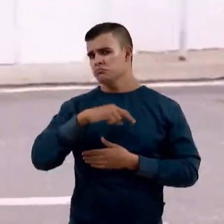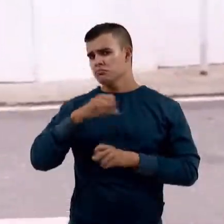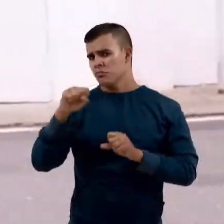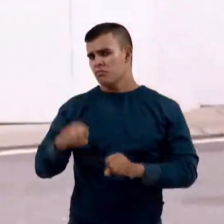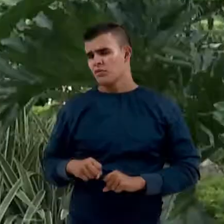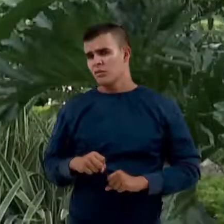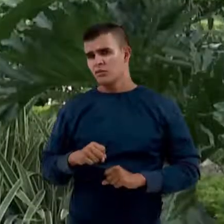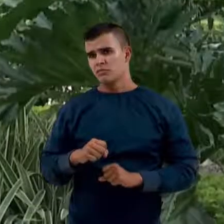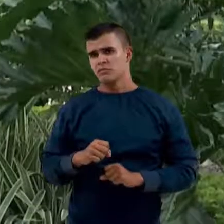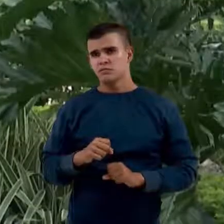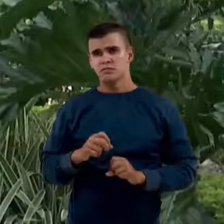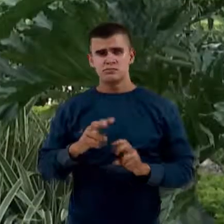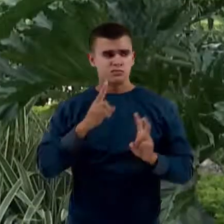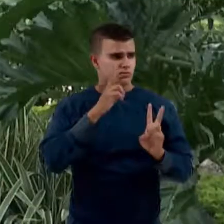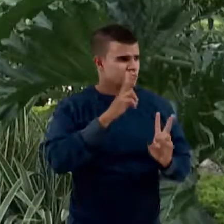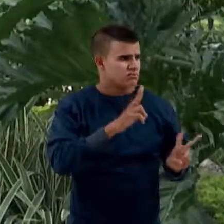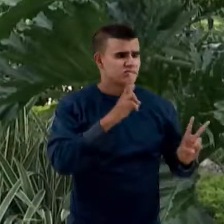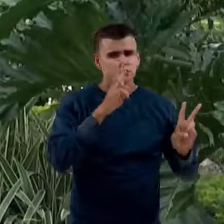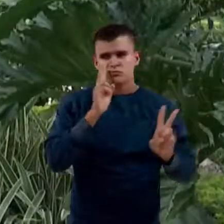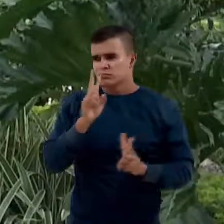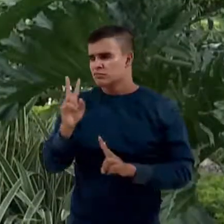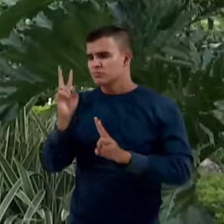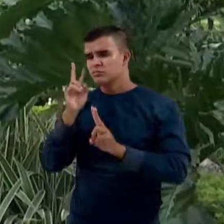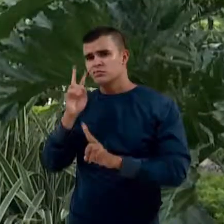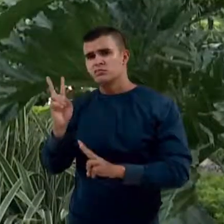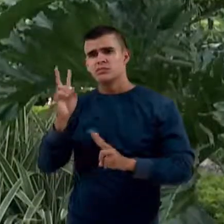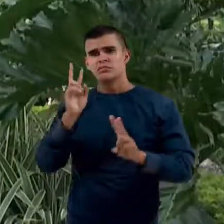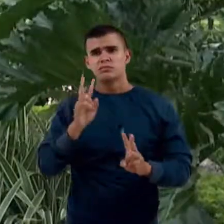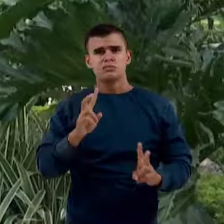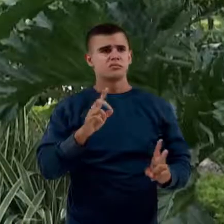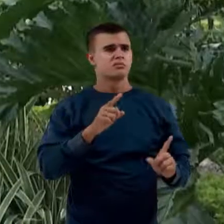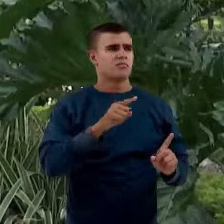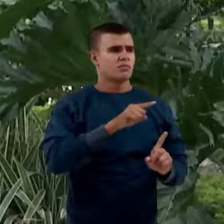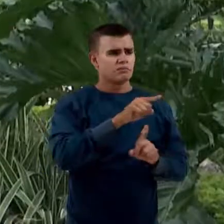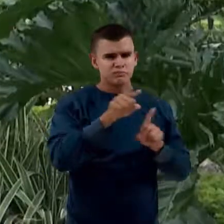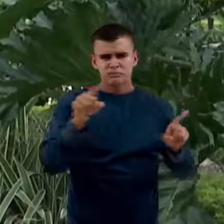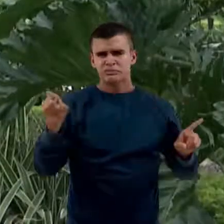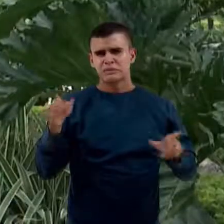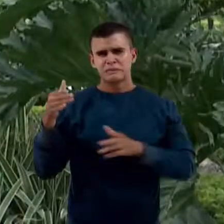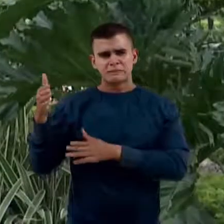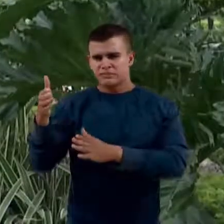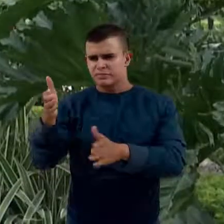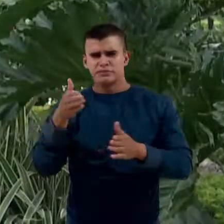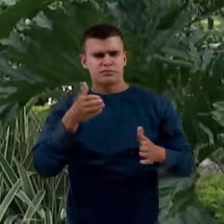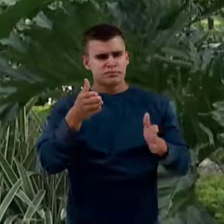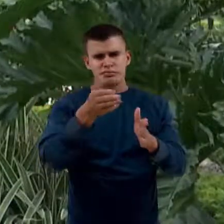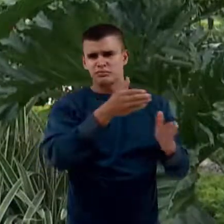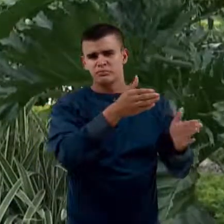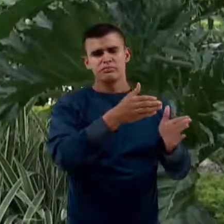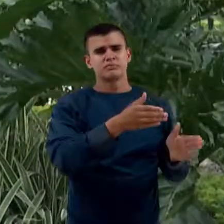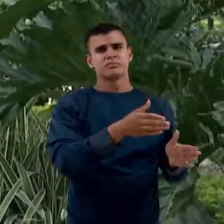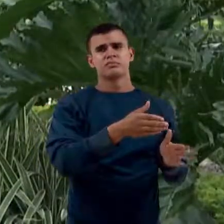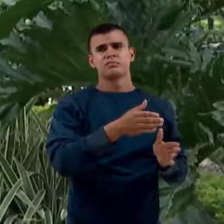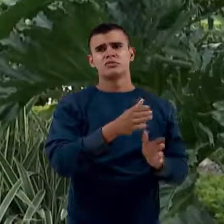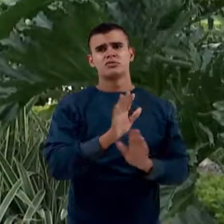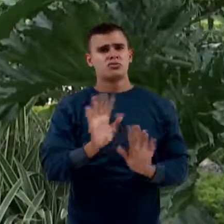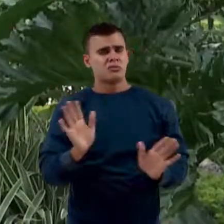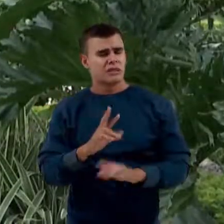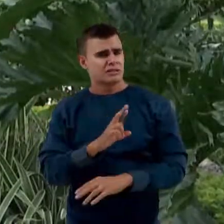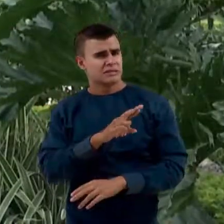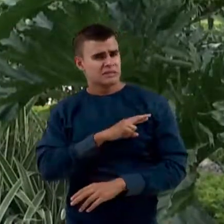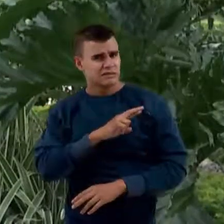de mirar en diversas direcciones, inclusive en diversas espiritualidades, no solo religiones y